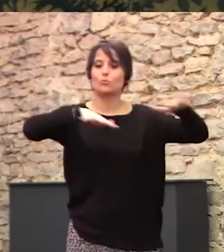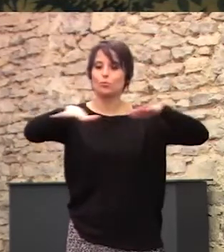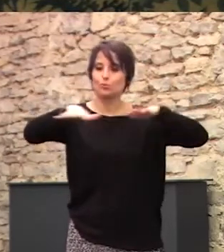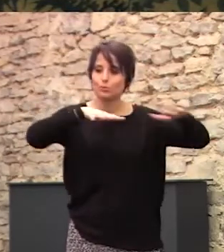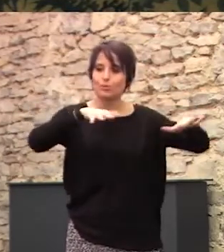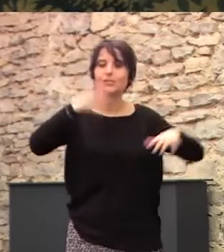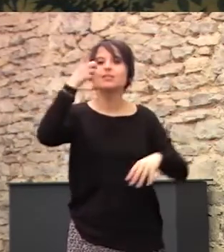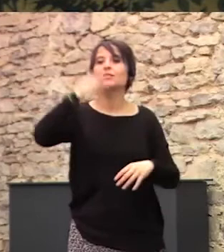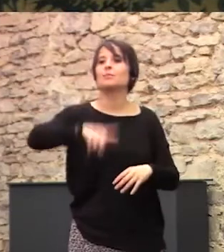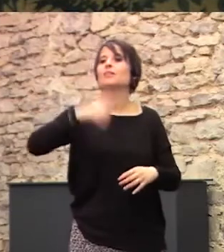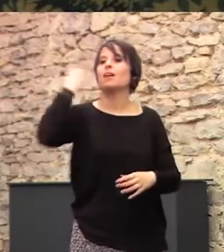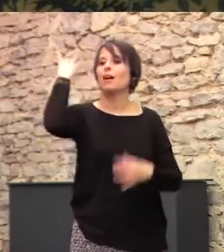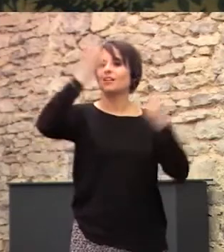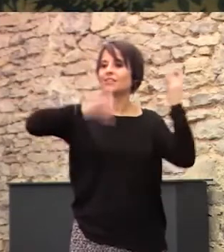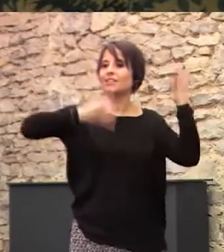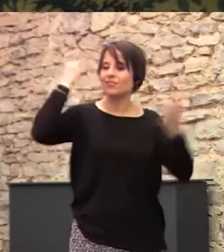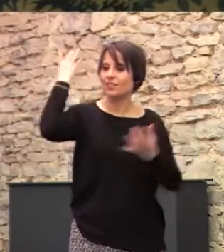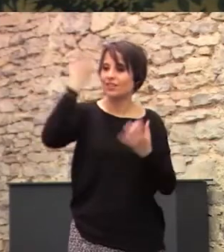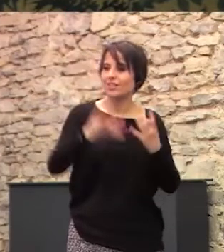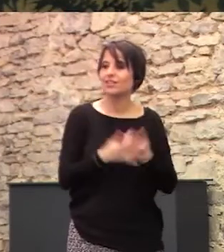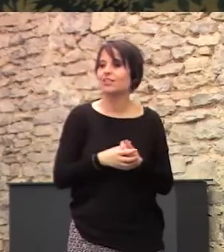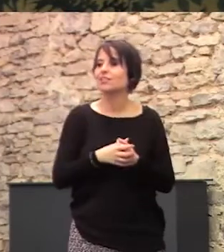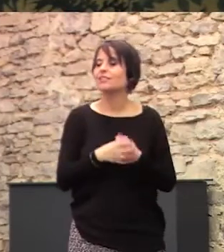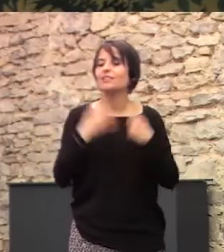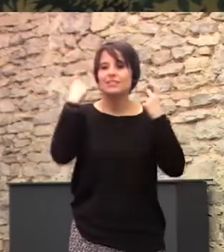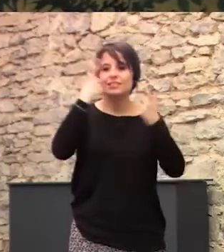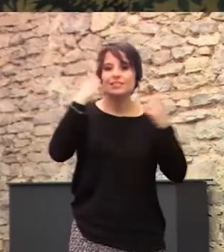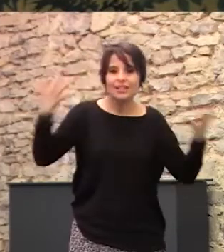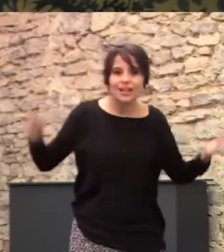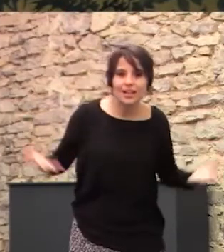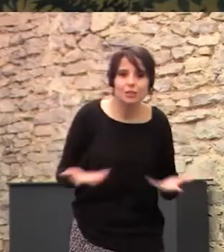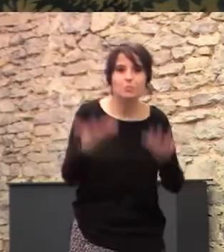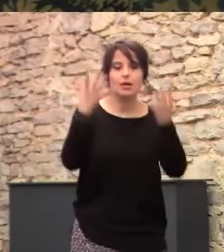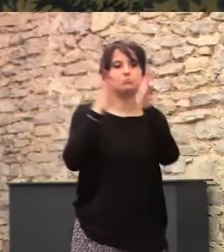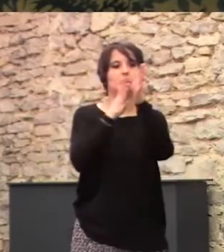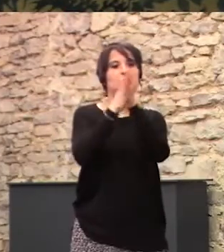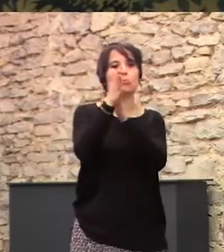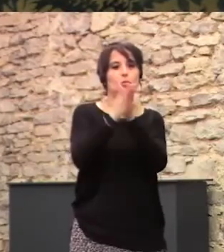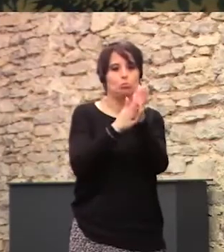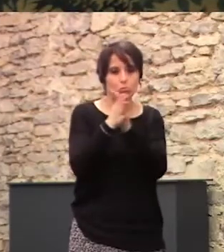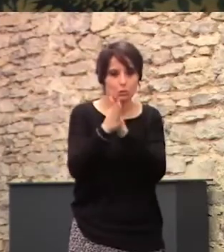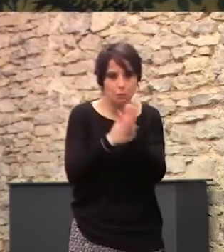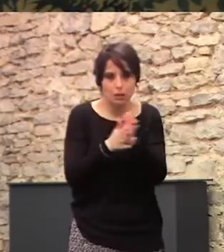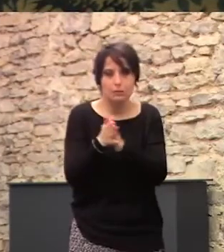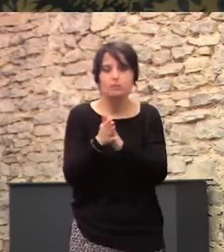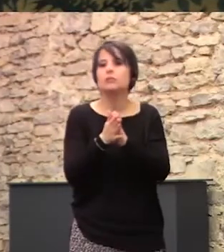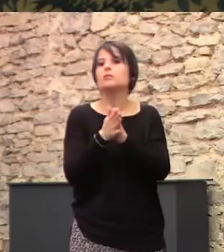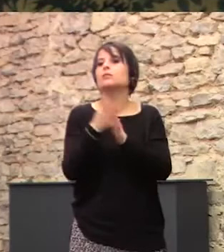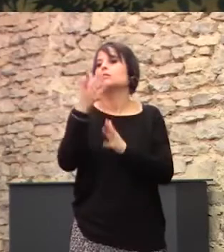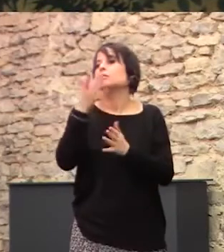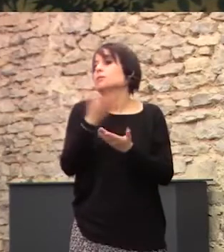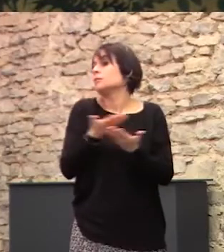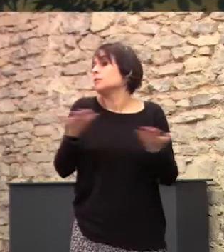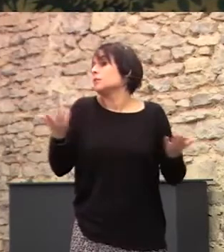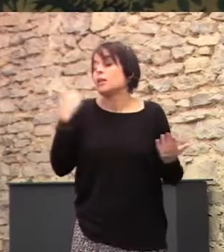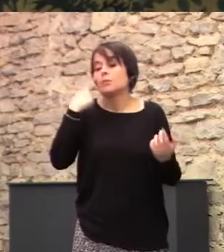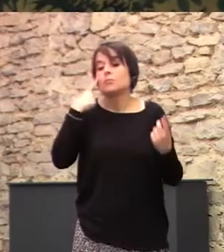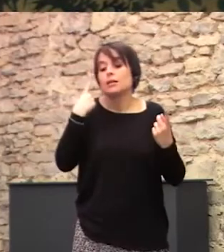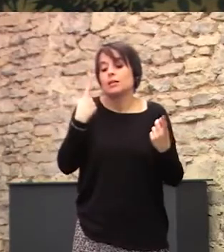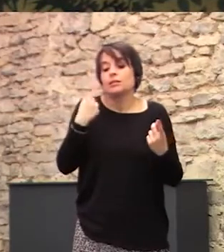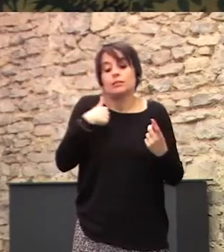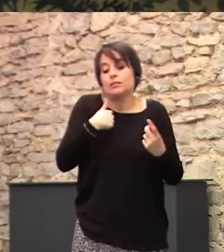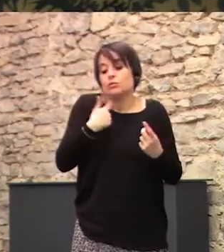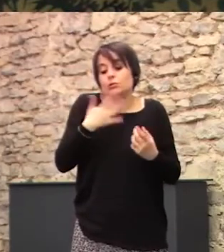las actividades, sí, animarlas, motivarlas, y pues nada, a mi nivel es un